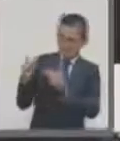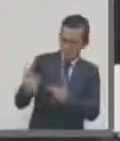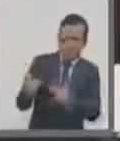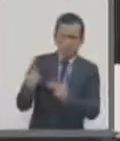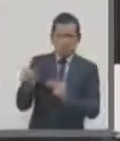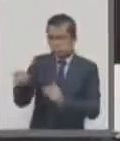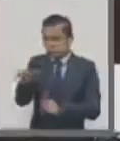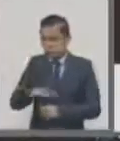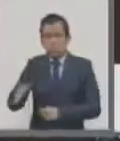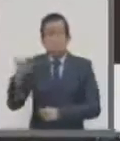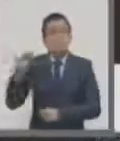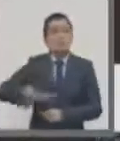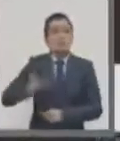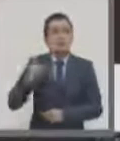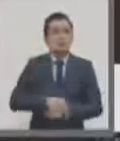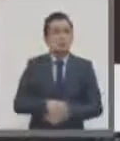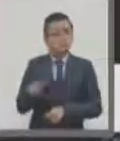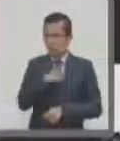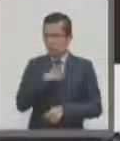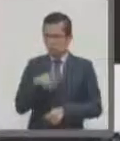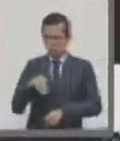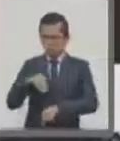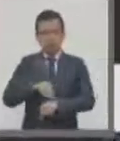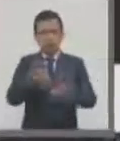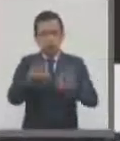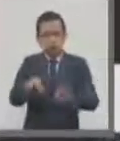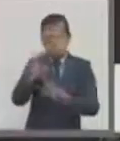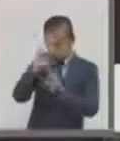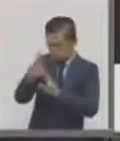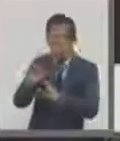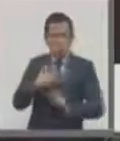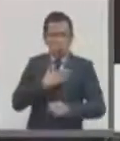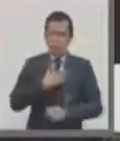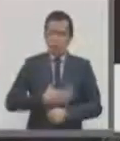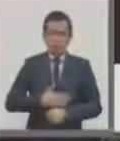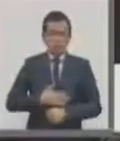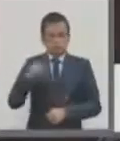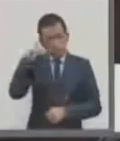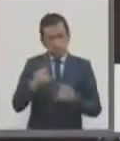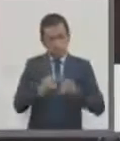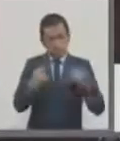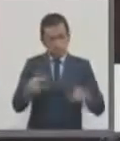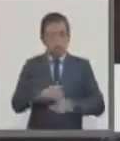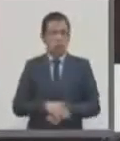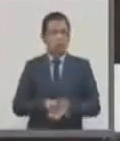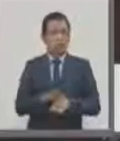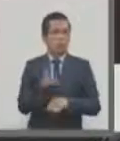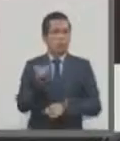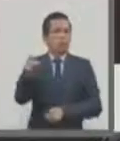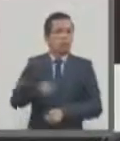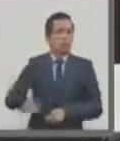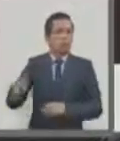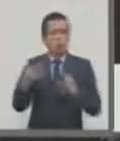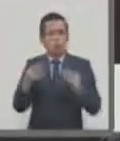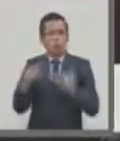justo lugar que ocupan en la historia, pues miles de ellos viven en la invisibilidad total por no